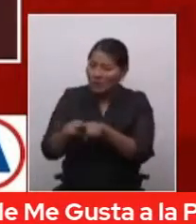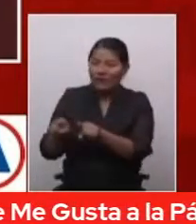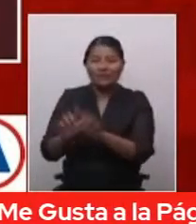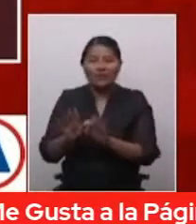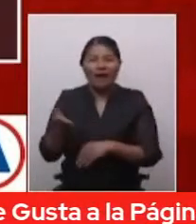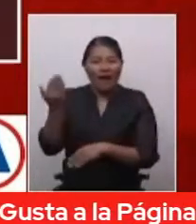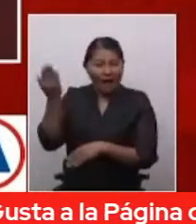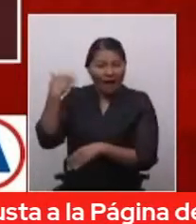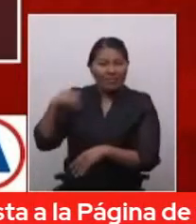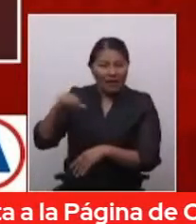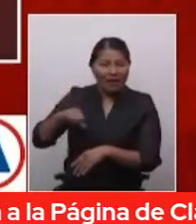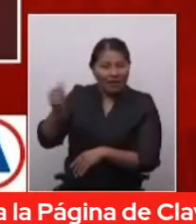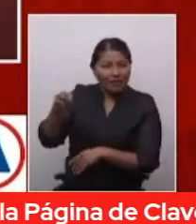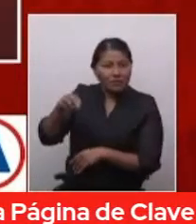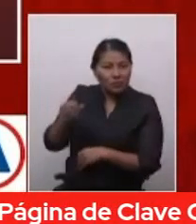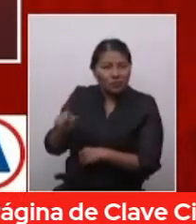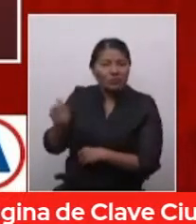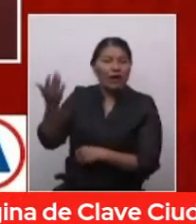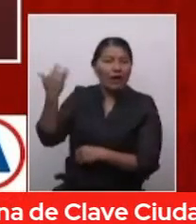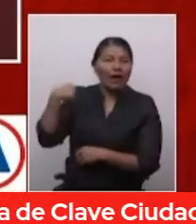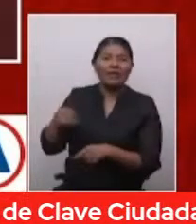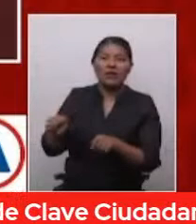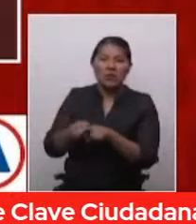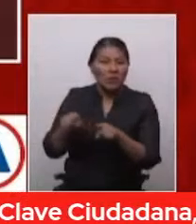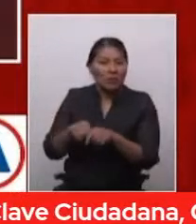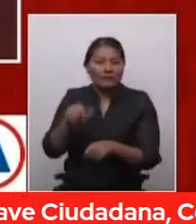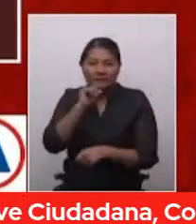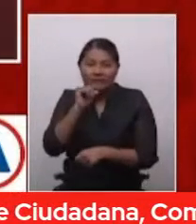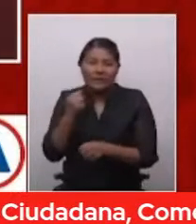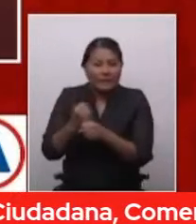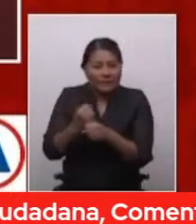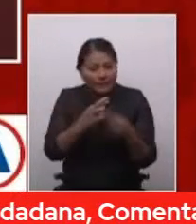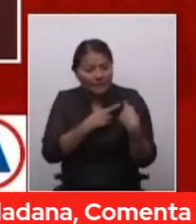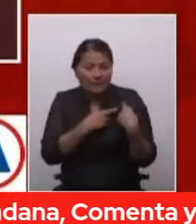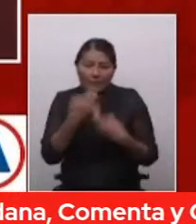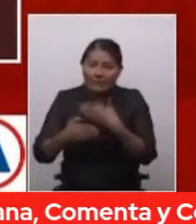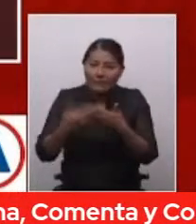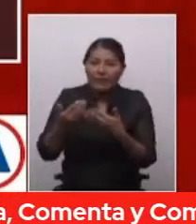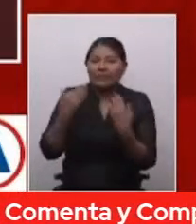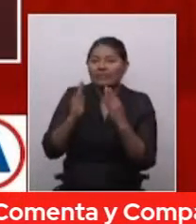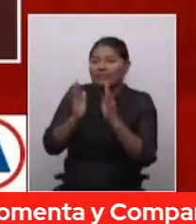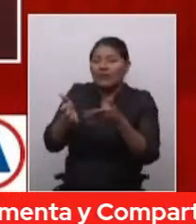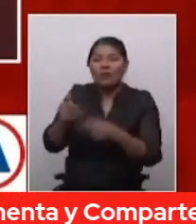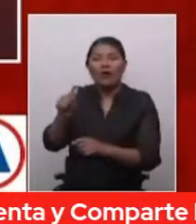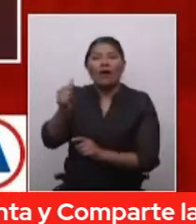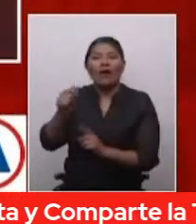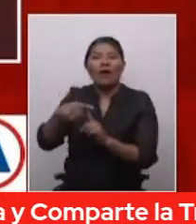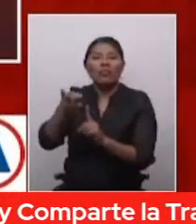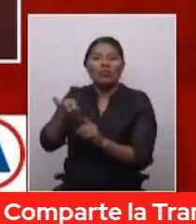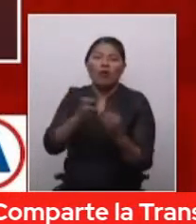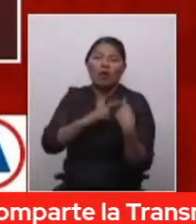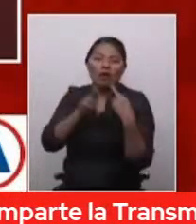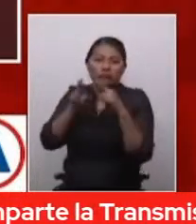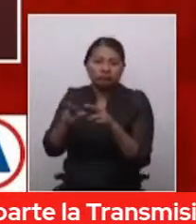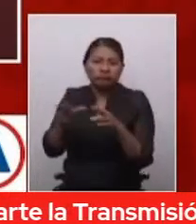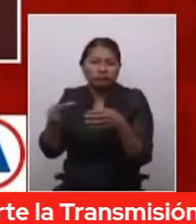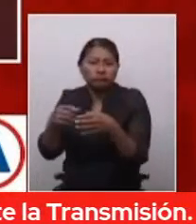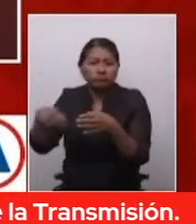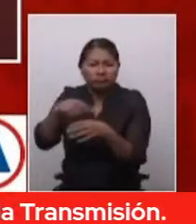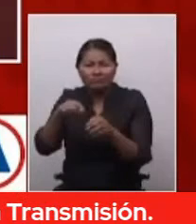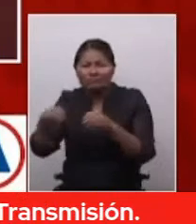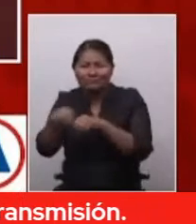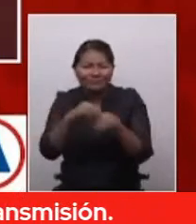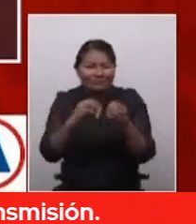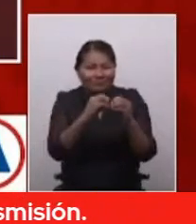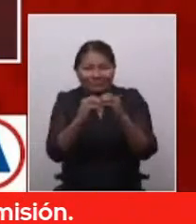perdió facultades con una actitud absolutamente impávida y dejó que la ATU tome competencias que